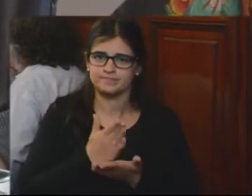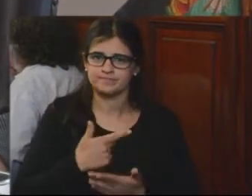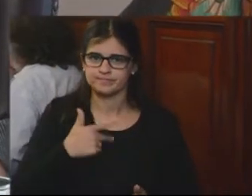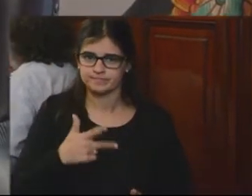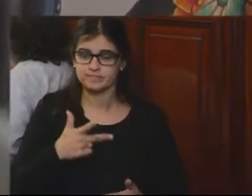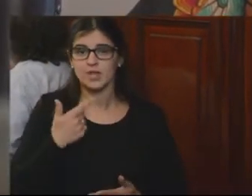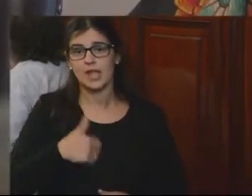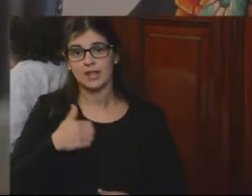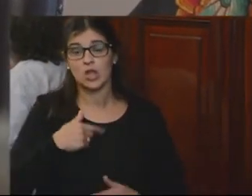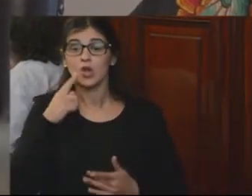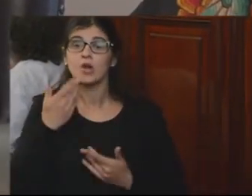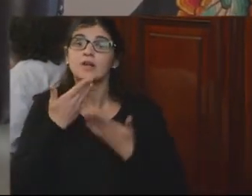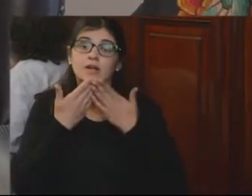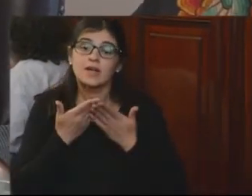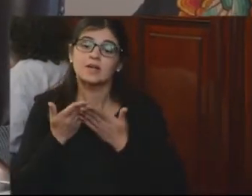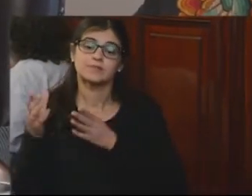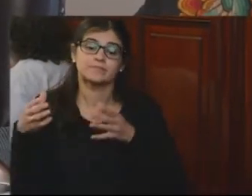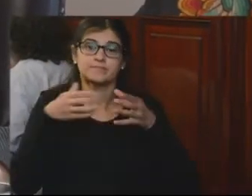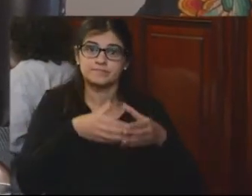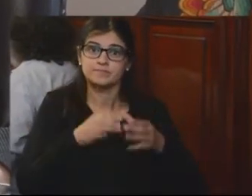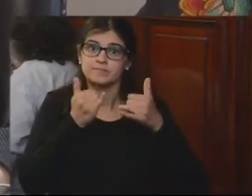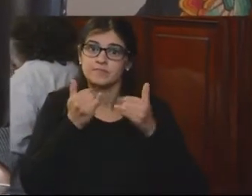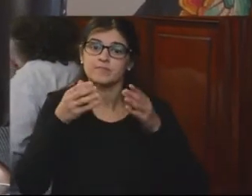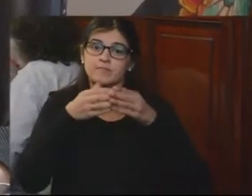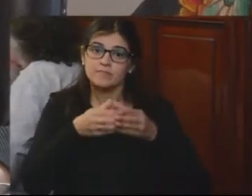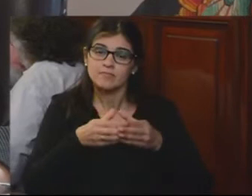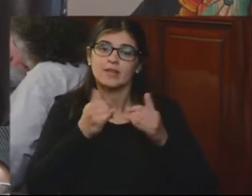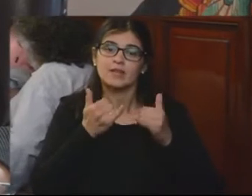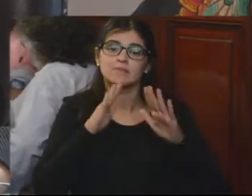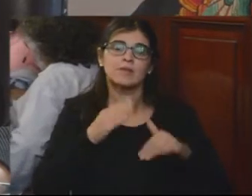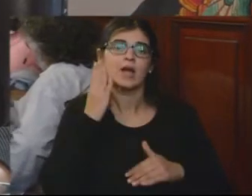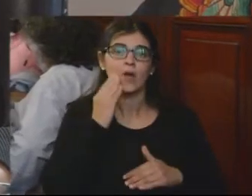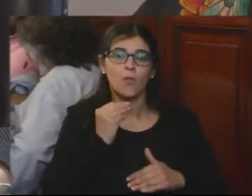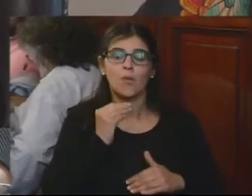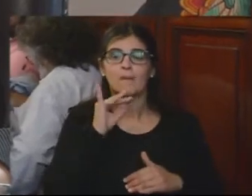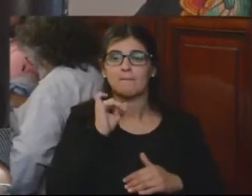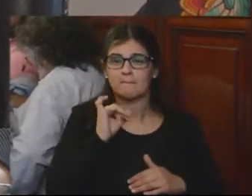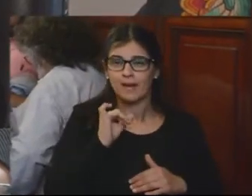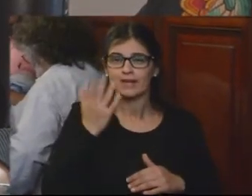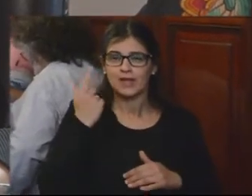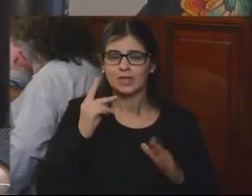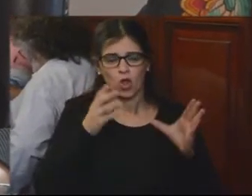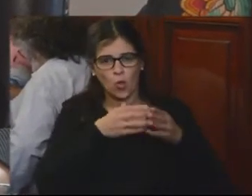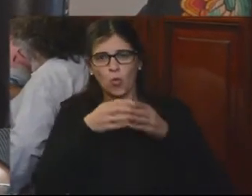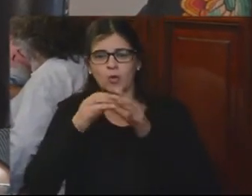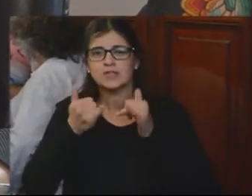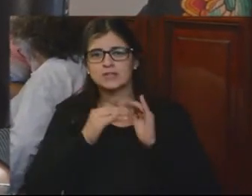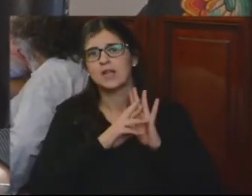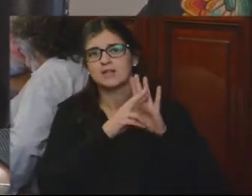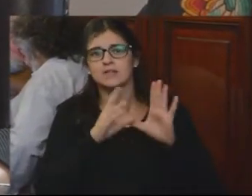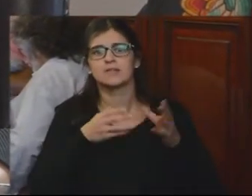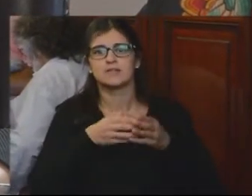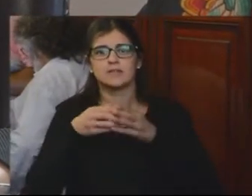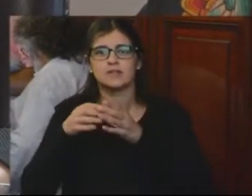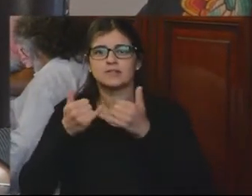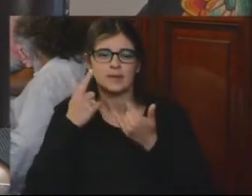agradecemos la presencia de las organizaciones peticionarias abuelas madres de mayo y otro conjunto de organizaciones que ya irán